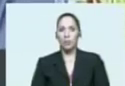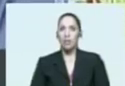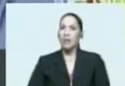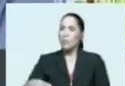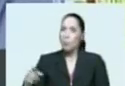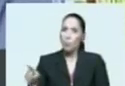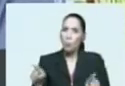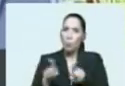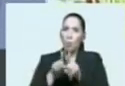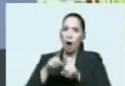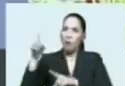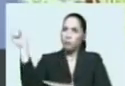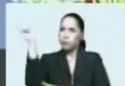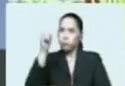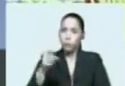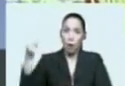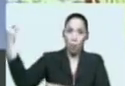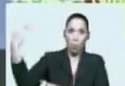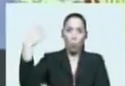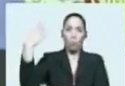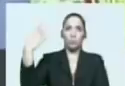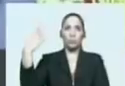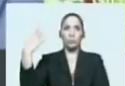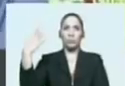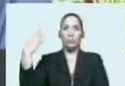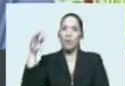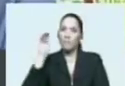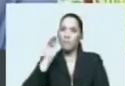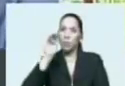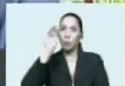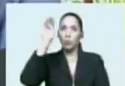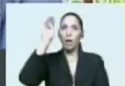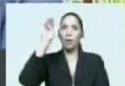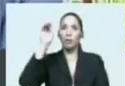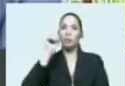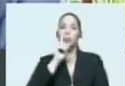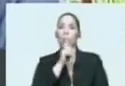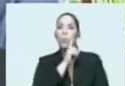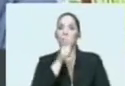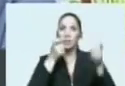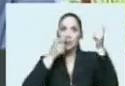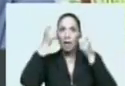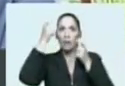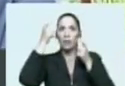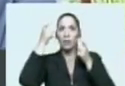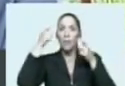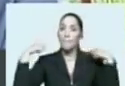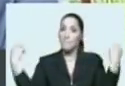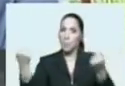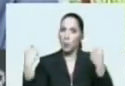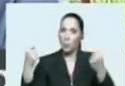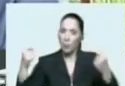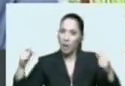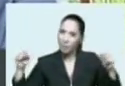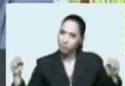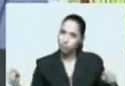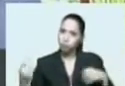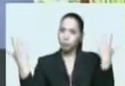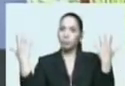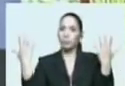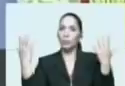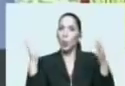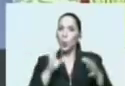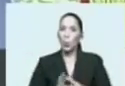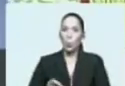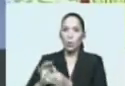ese antecesor del futuro llamado hugo chávez para promover y lograr la unidad de toda la fuerza de la